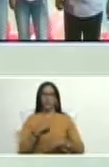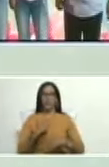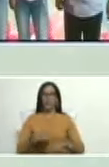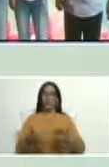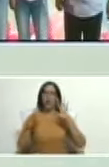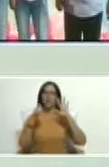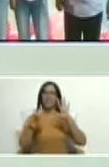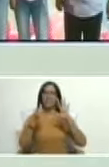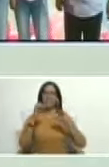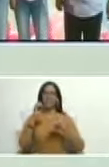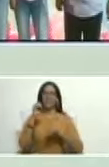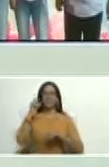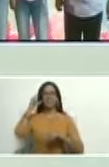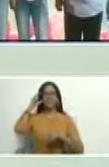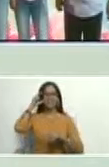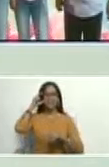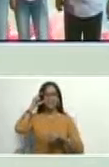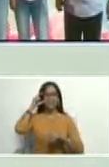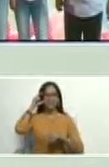60 días